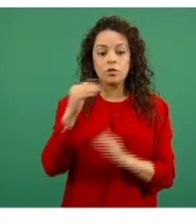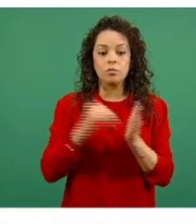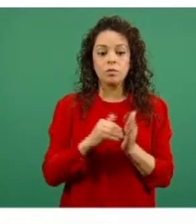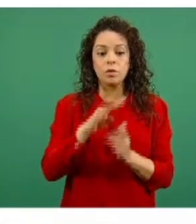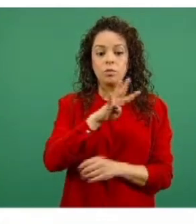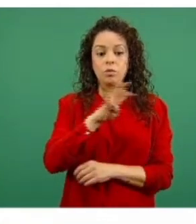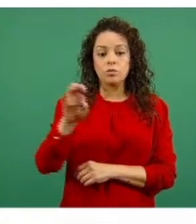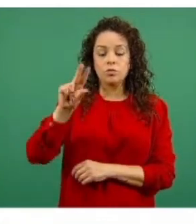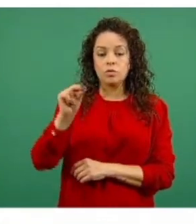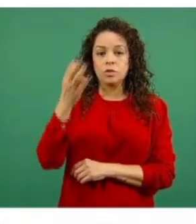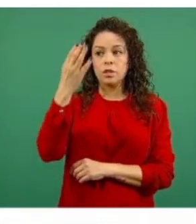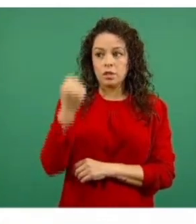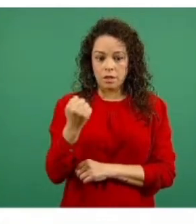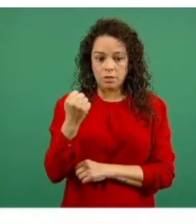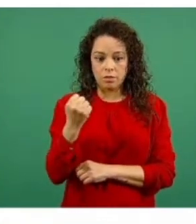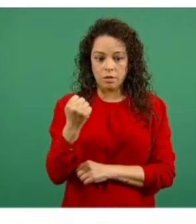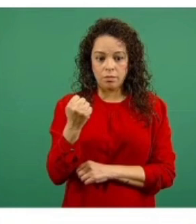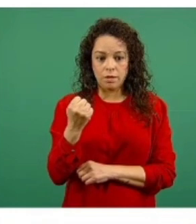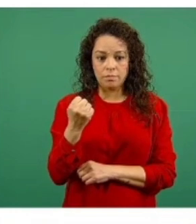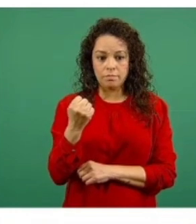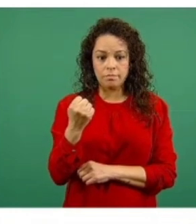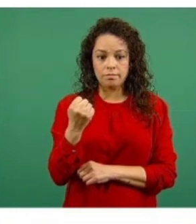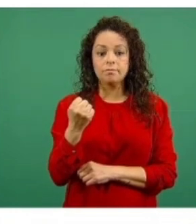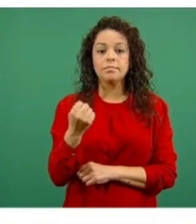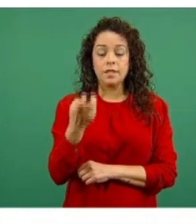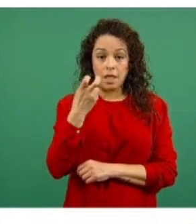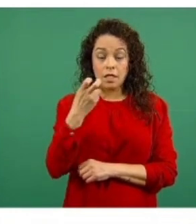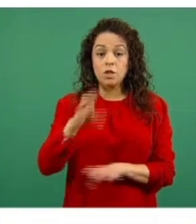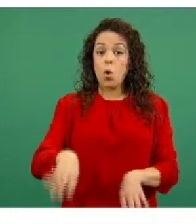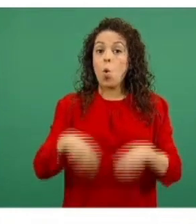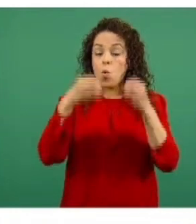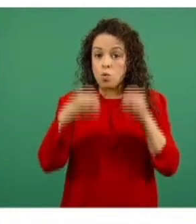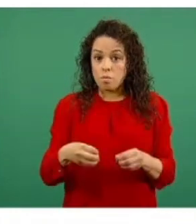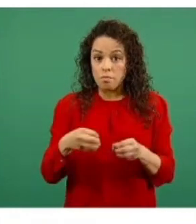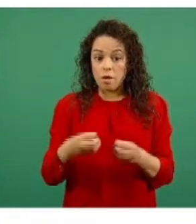31.489 camas funcionales. De estas están ocupadas